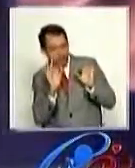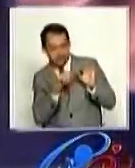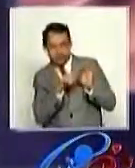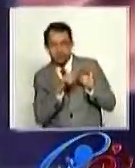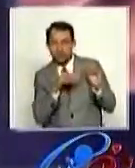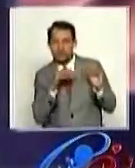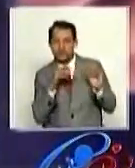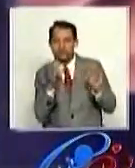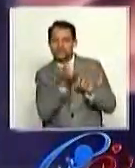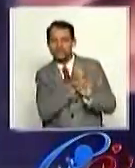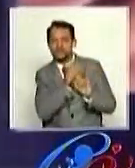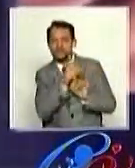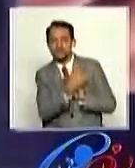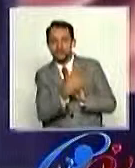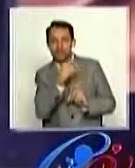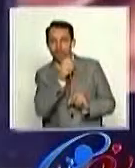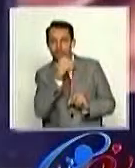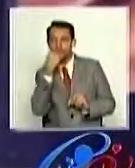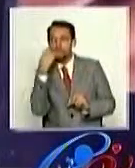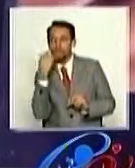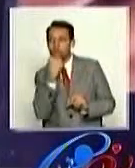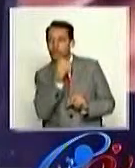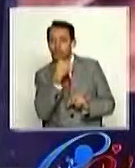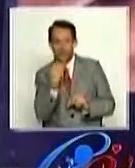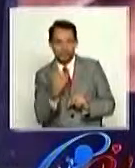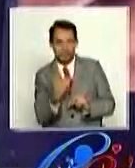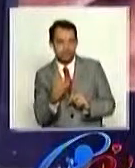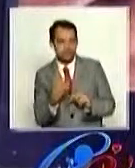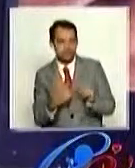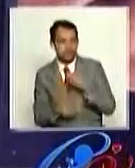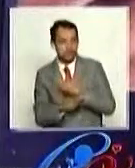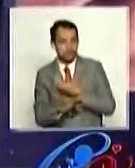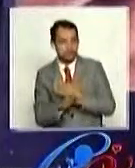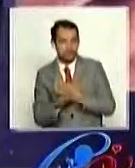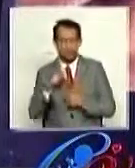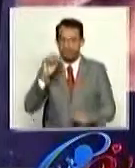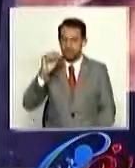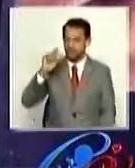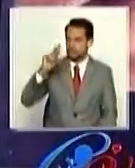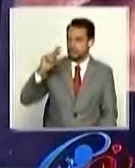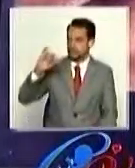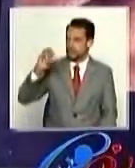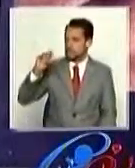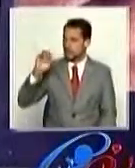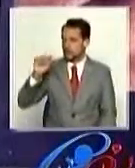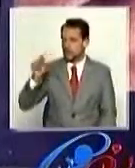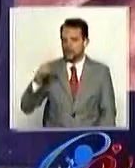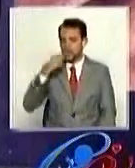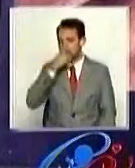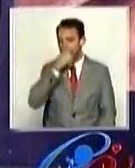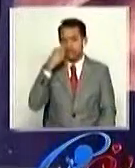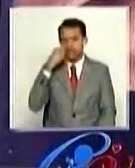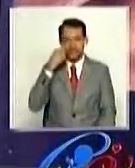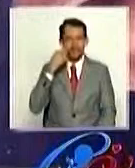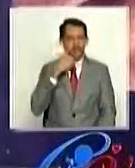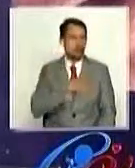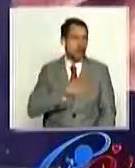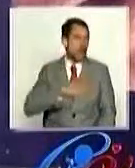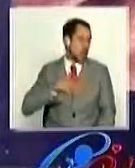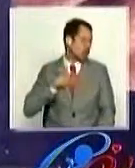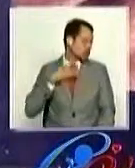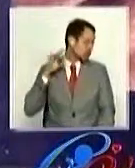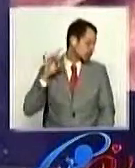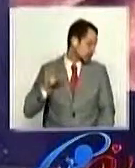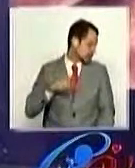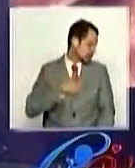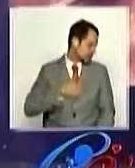de la boca, como había dicho la doctora Adriana, unos dientes ya petrificados, unos